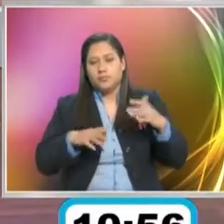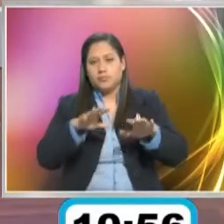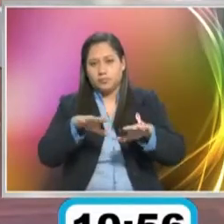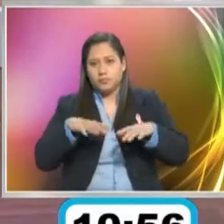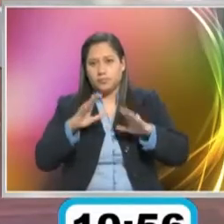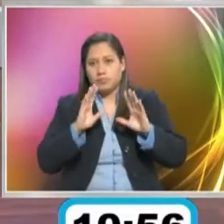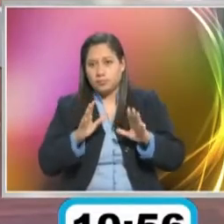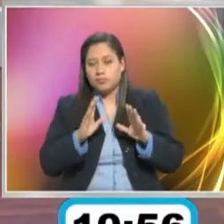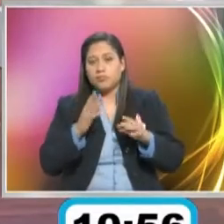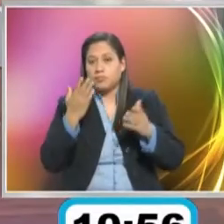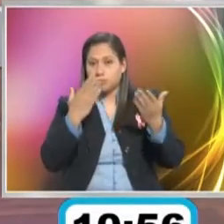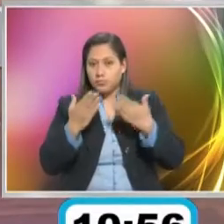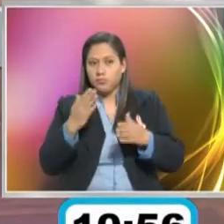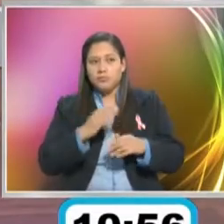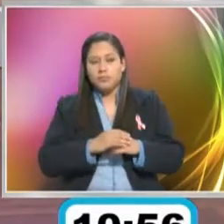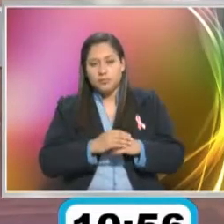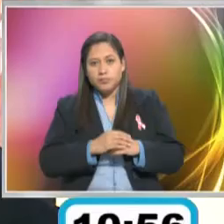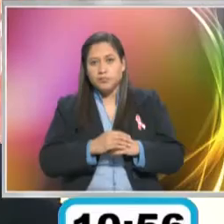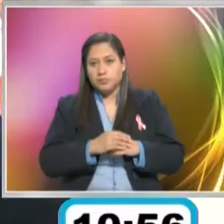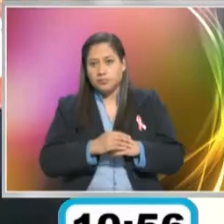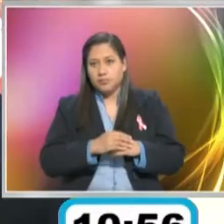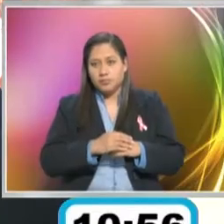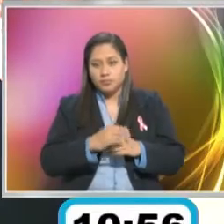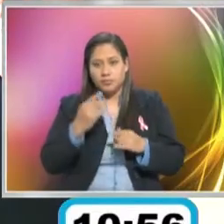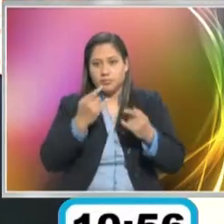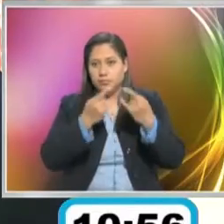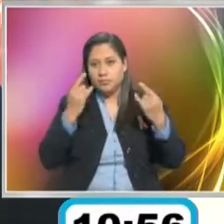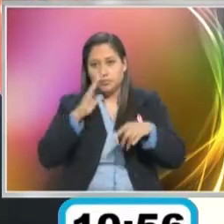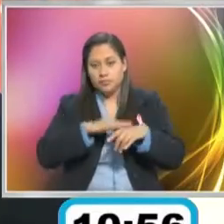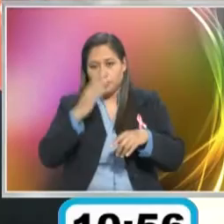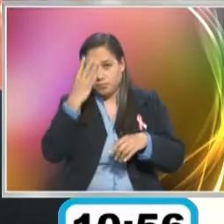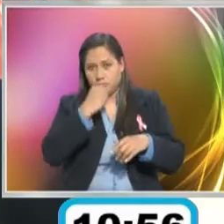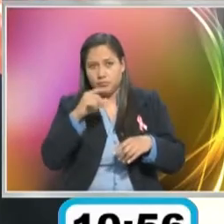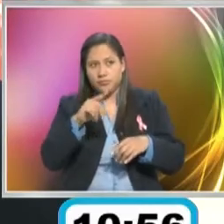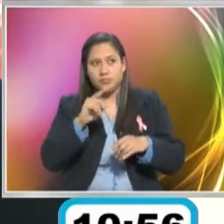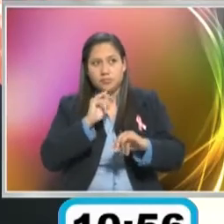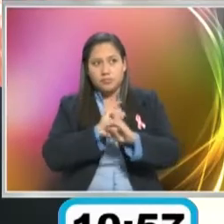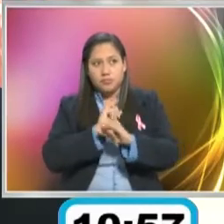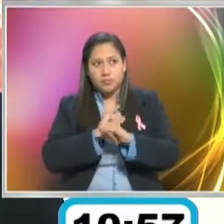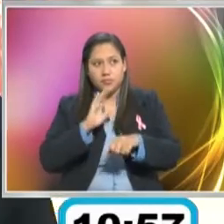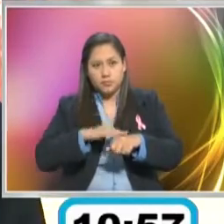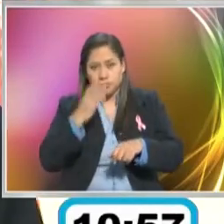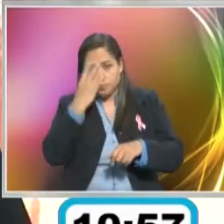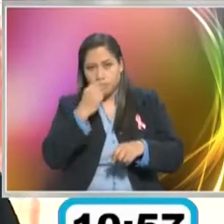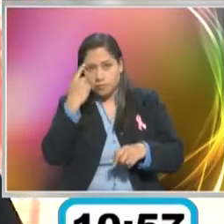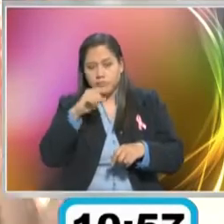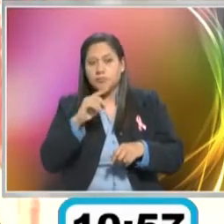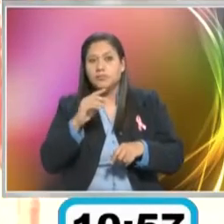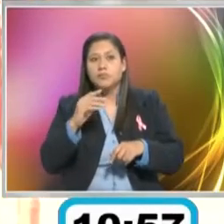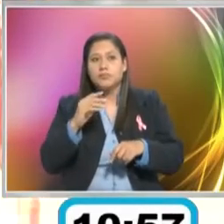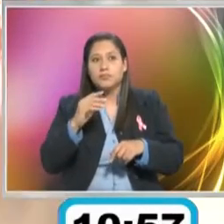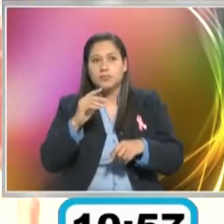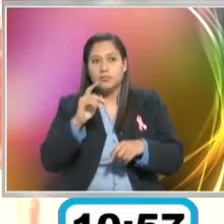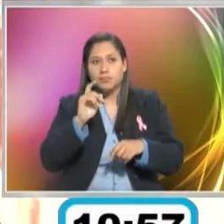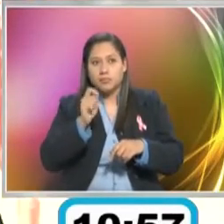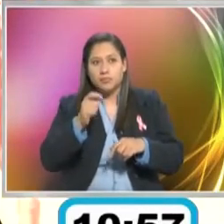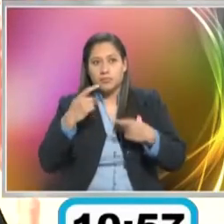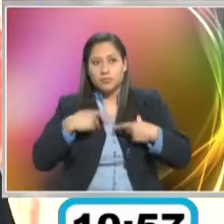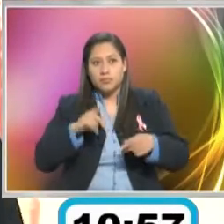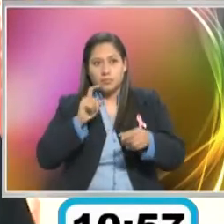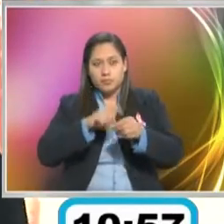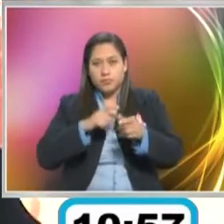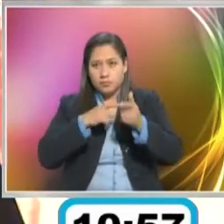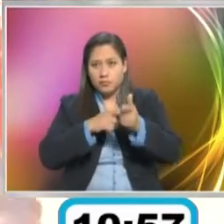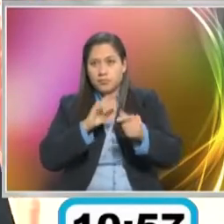escenarios y ser tan exitoso? Es de las experiencias más bonitas. Digo, estar en redes sociales es muy bonito, pero ponerle cara a esas personas que te están siguiendo